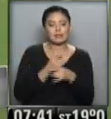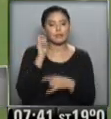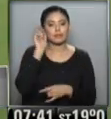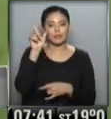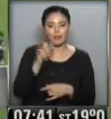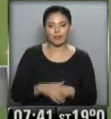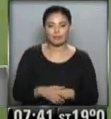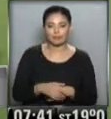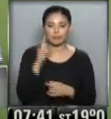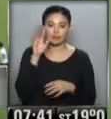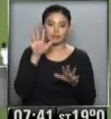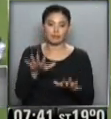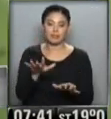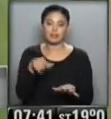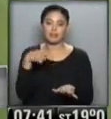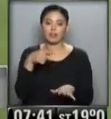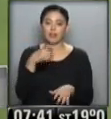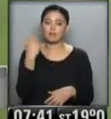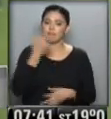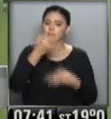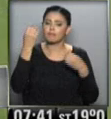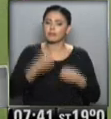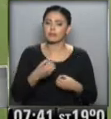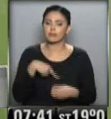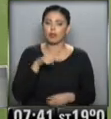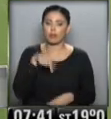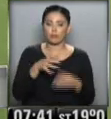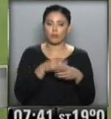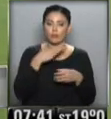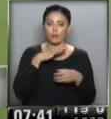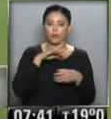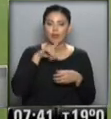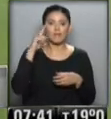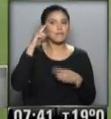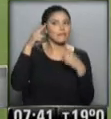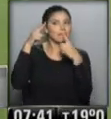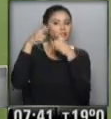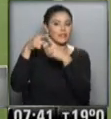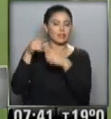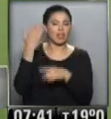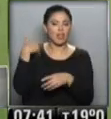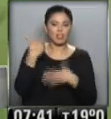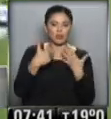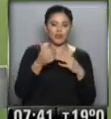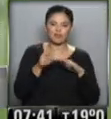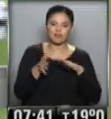en este caso marca en forma decisiva, porque ahora Boca va con otra expectativa, no venía jugando